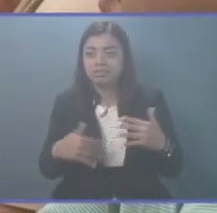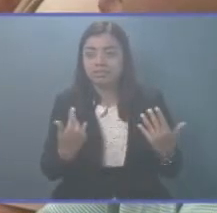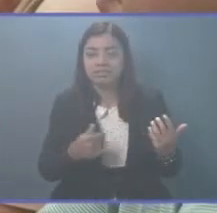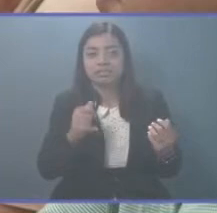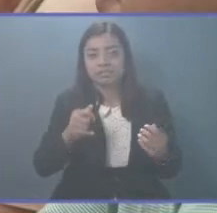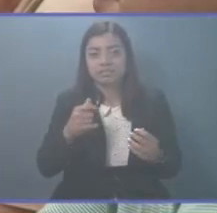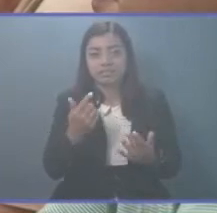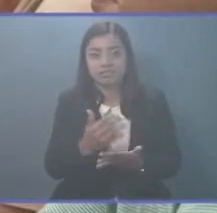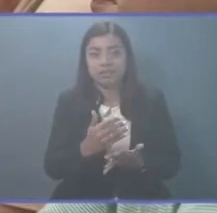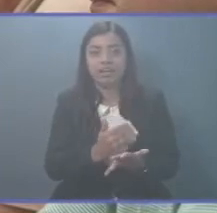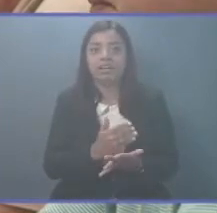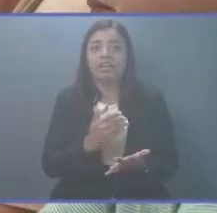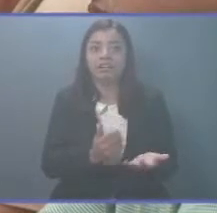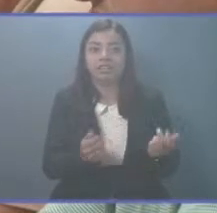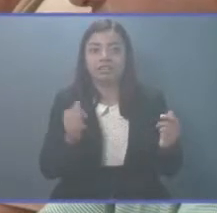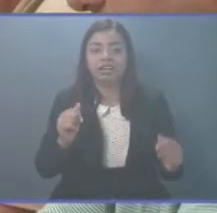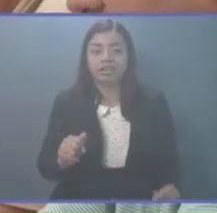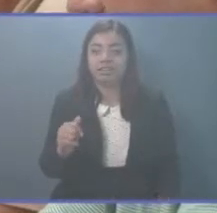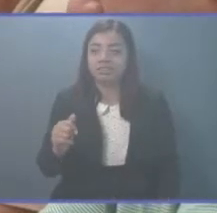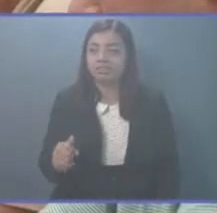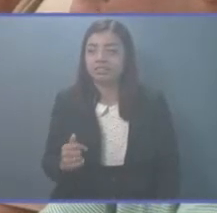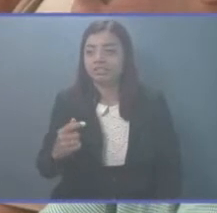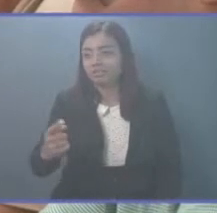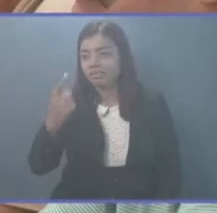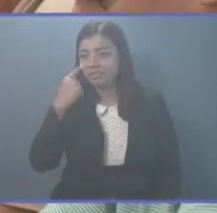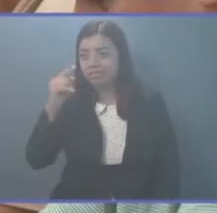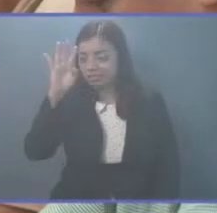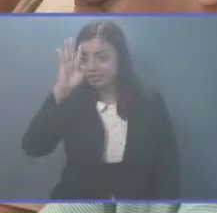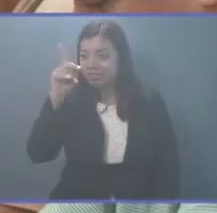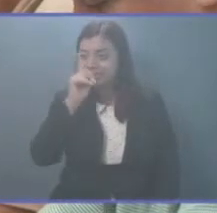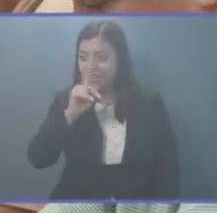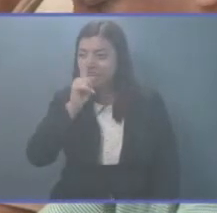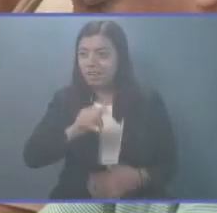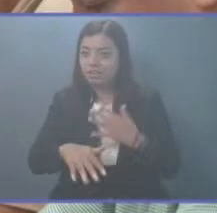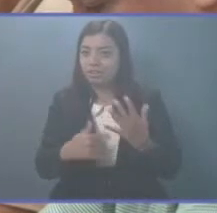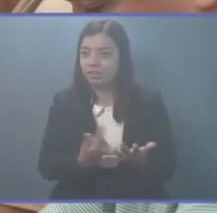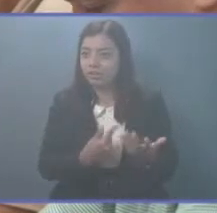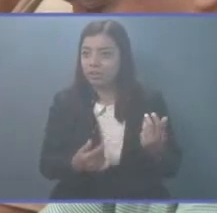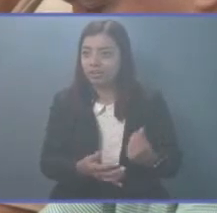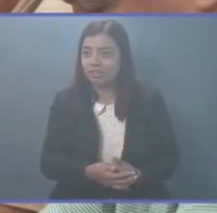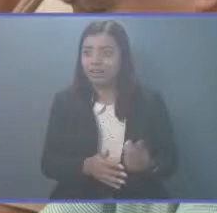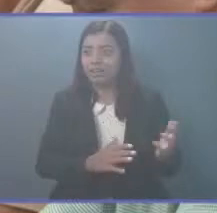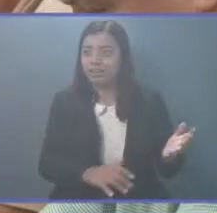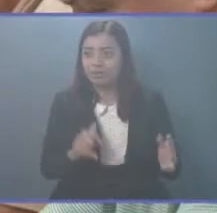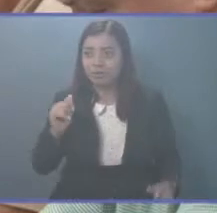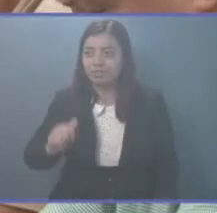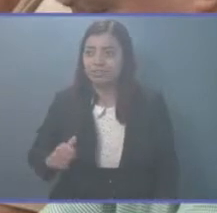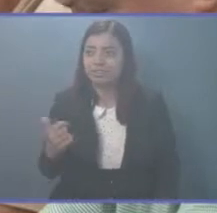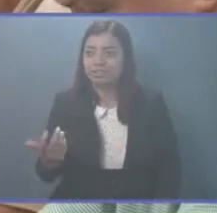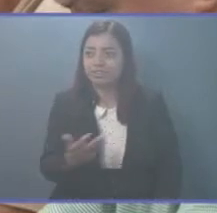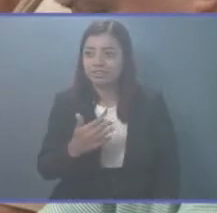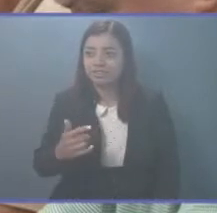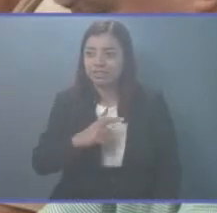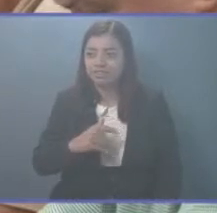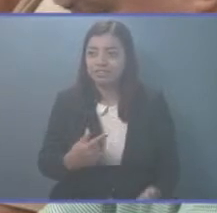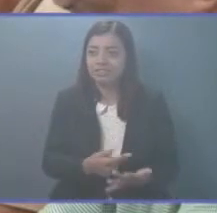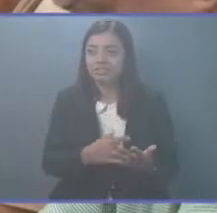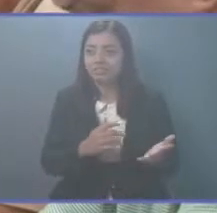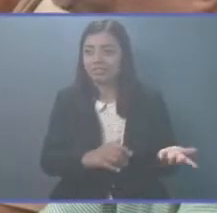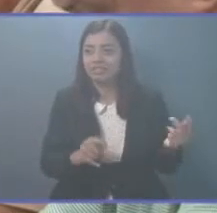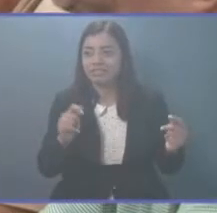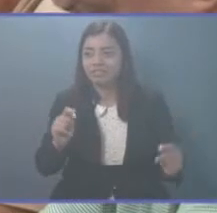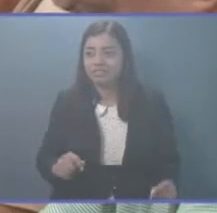una afirmación falsa o una negación incluso o ocultación de la verdad, y que esto venga